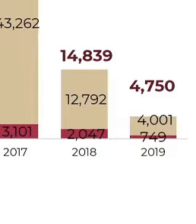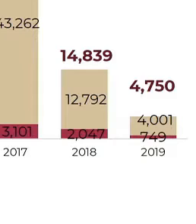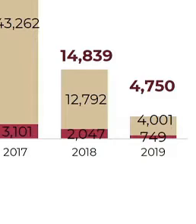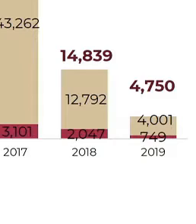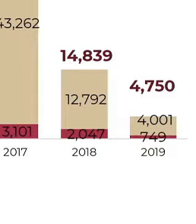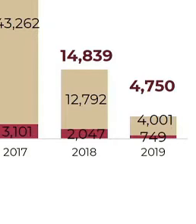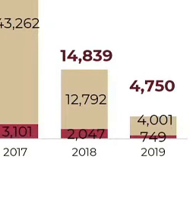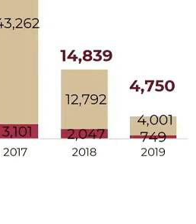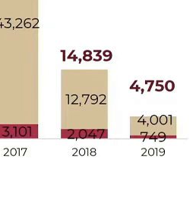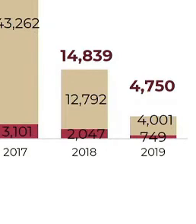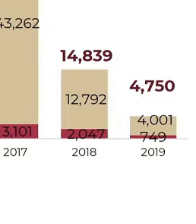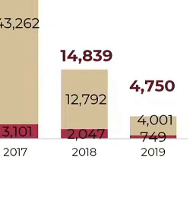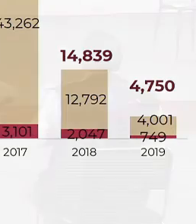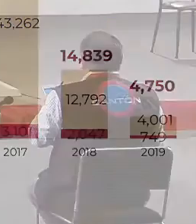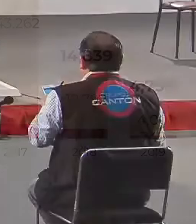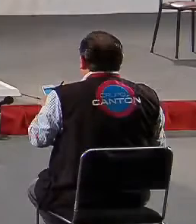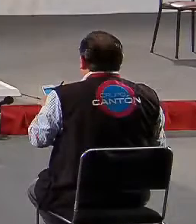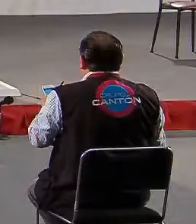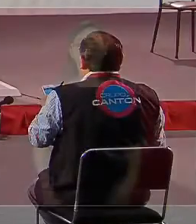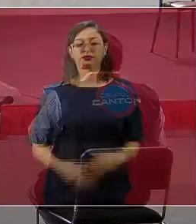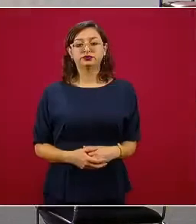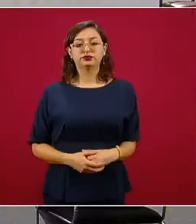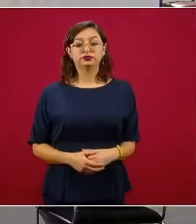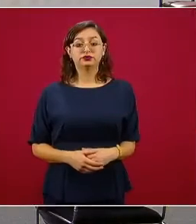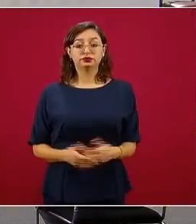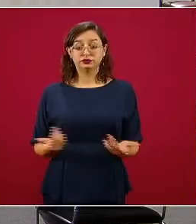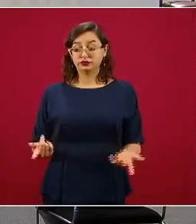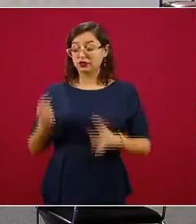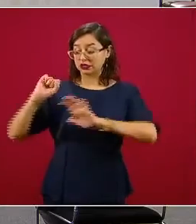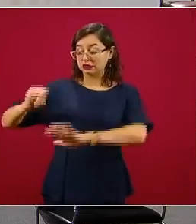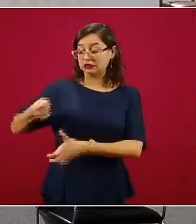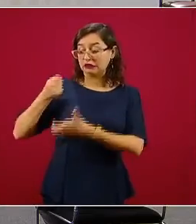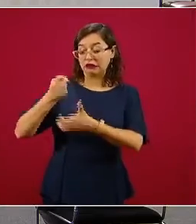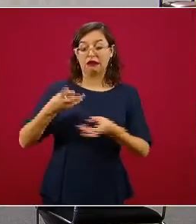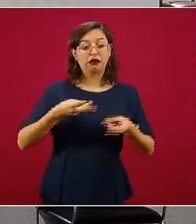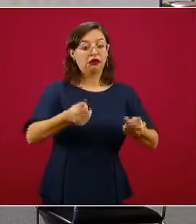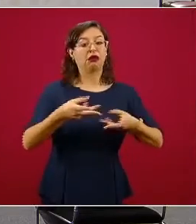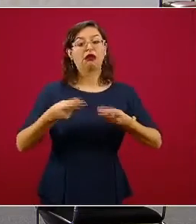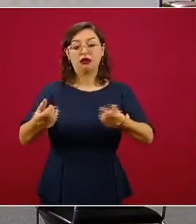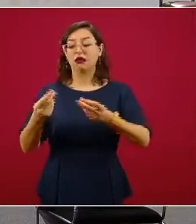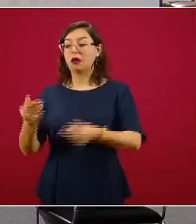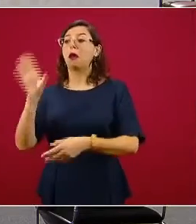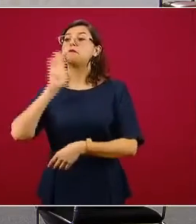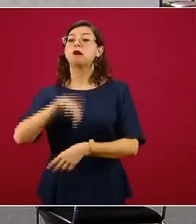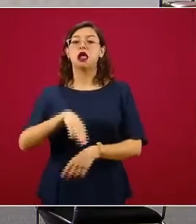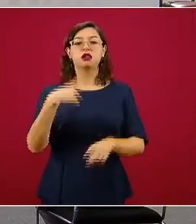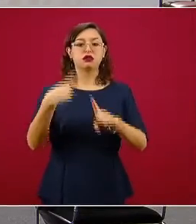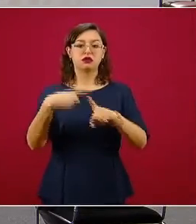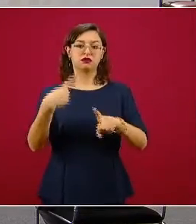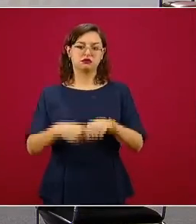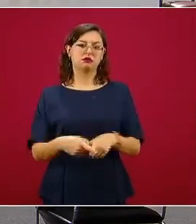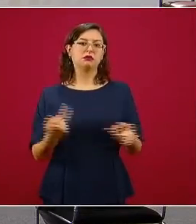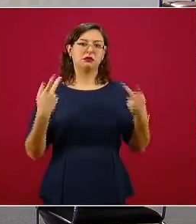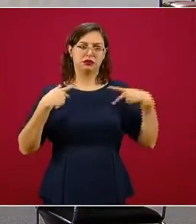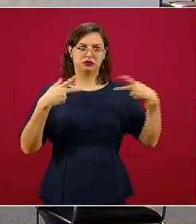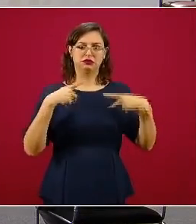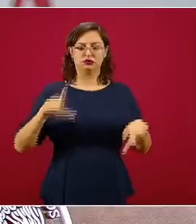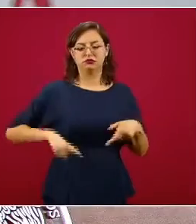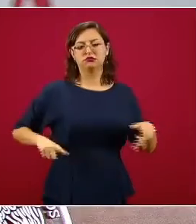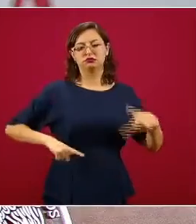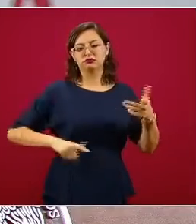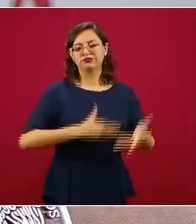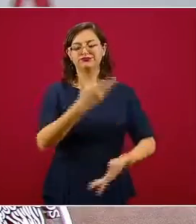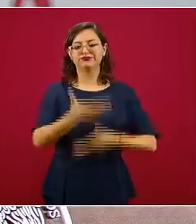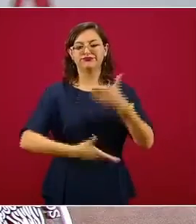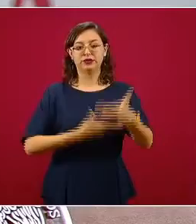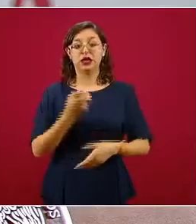que puede hacer un mal uso del instrumento es el servidor público, y por eso nos hemos preocupado por observar al detalle la